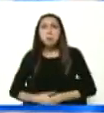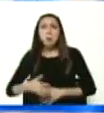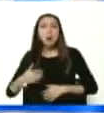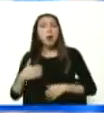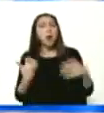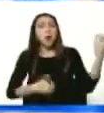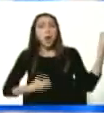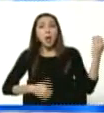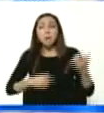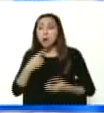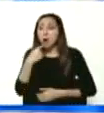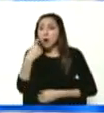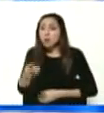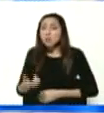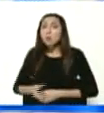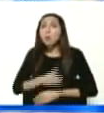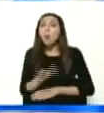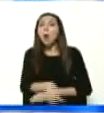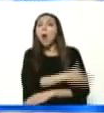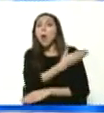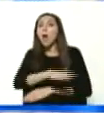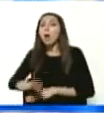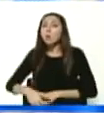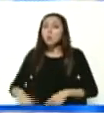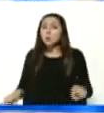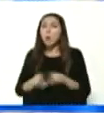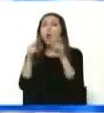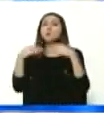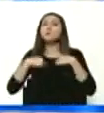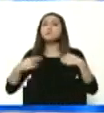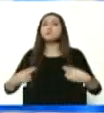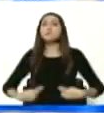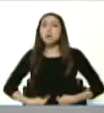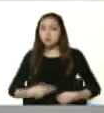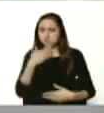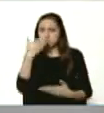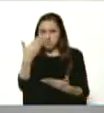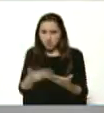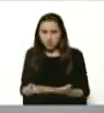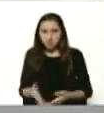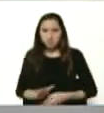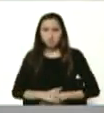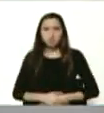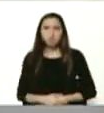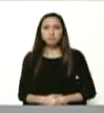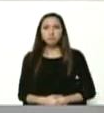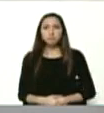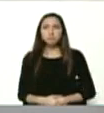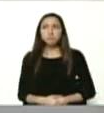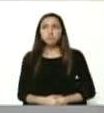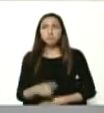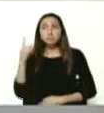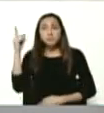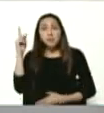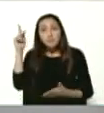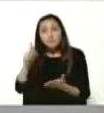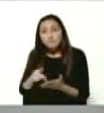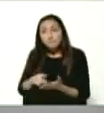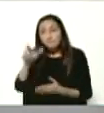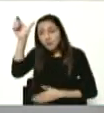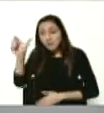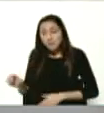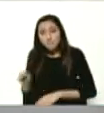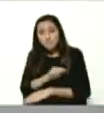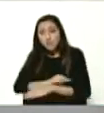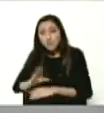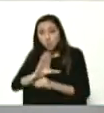Primera definió como una humana humanidad. Muchas gracias. Bien, allí tenía la participación del ministro del